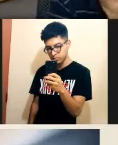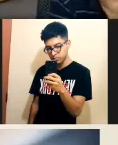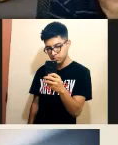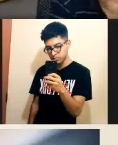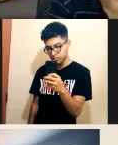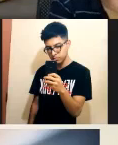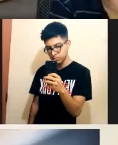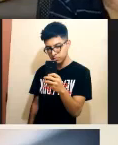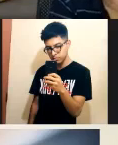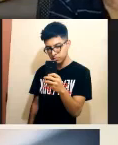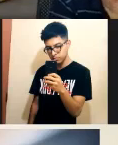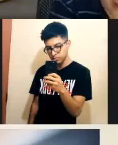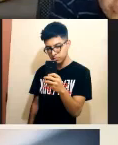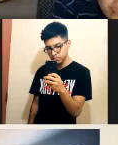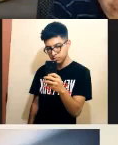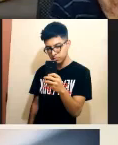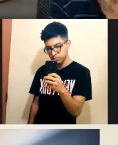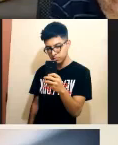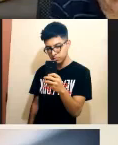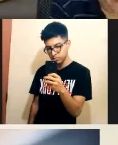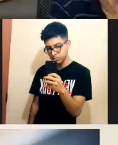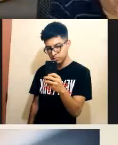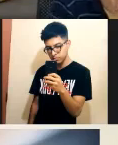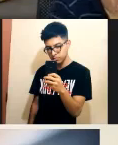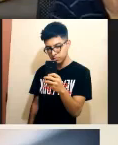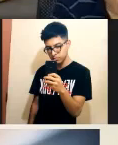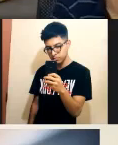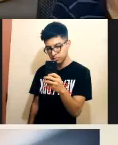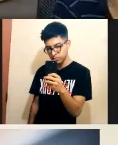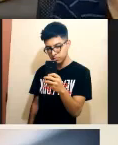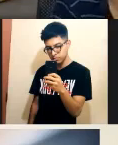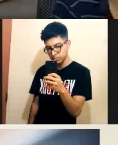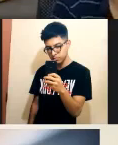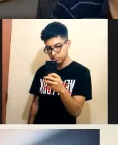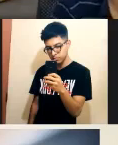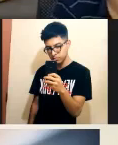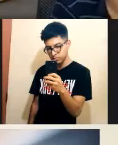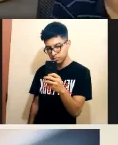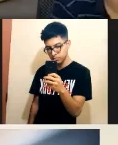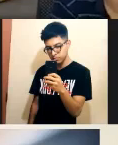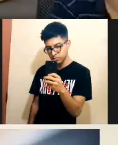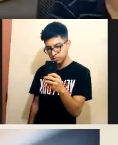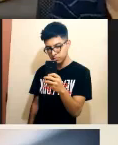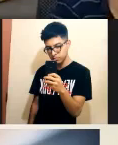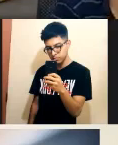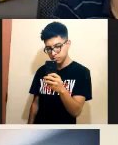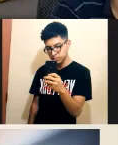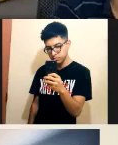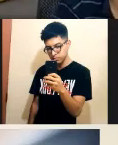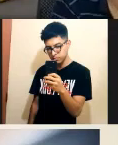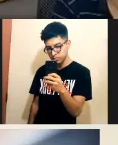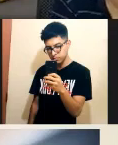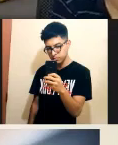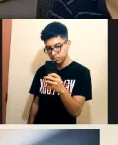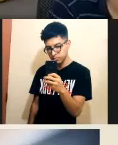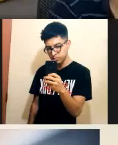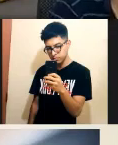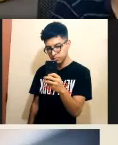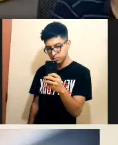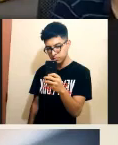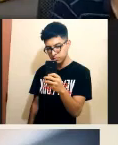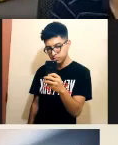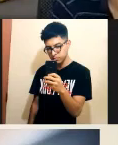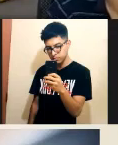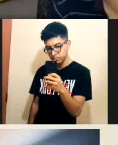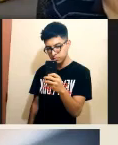esta radiación, pero no vayan a poner madera maciza o parquet. ¿Por qué? Porque